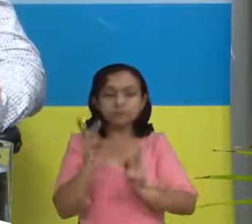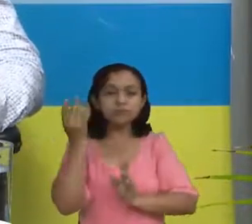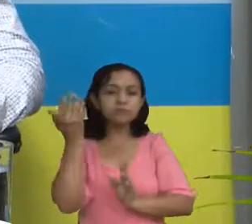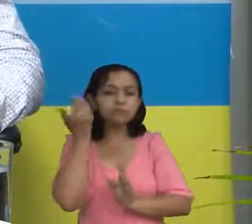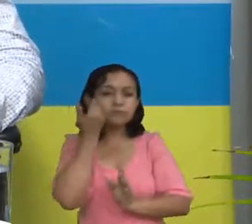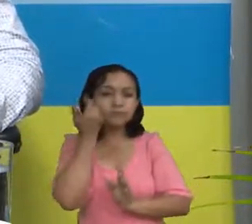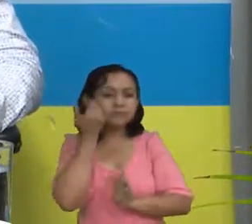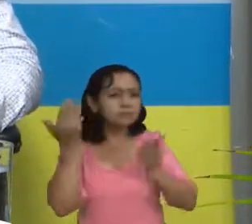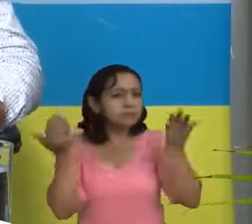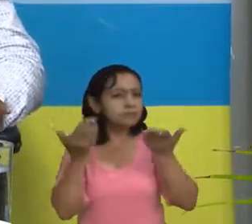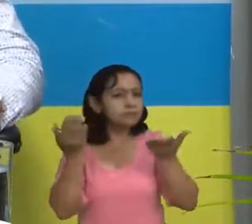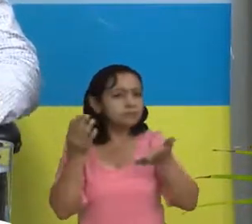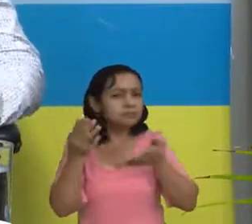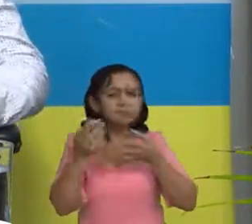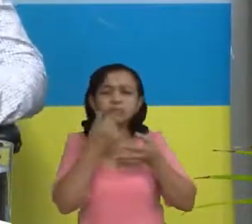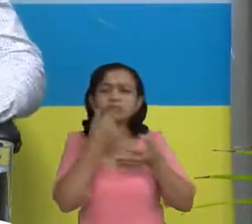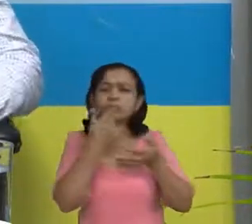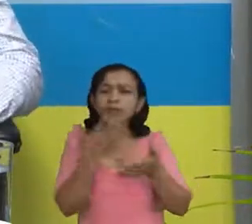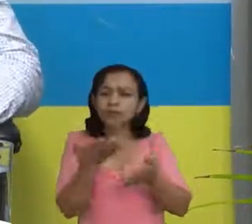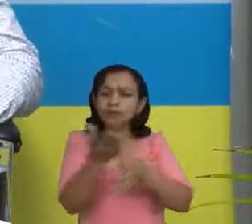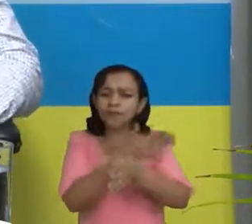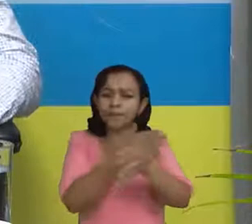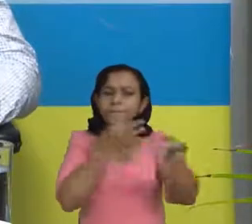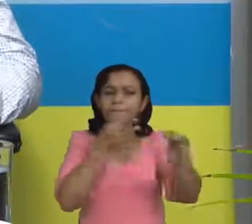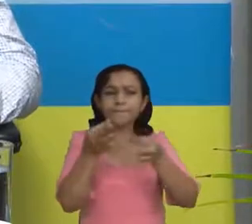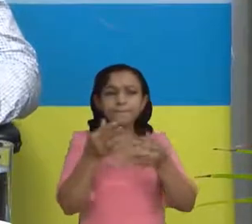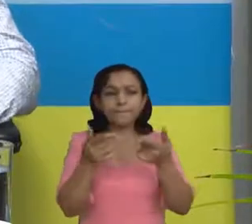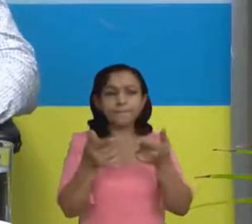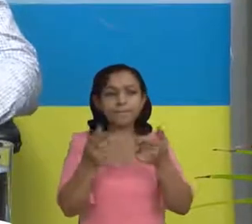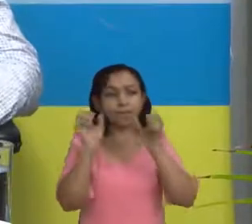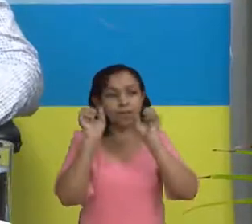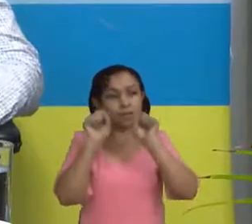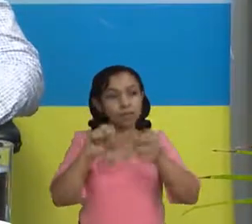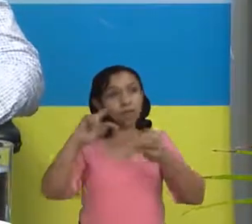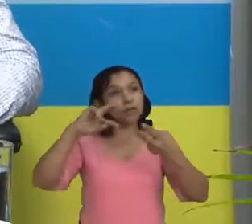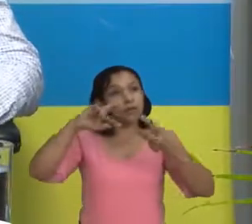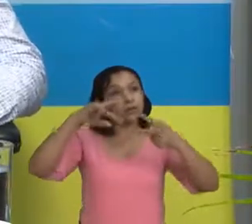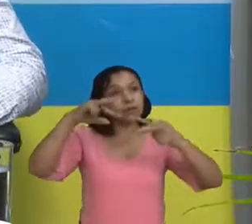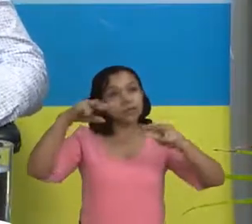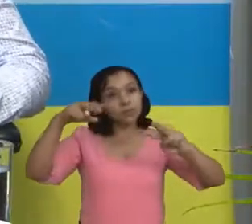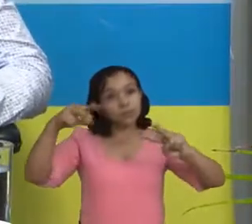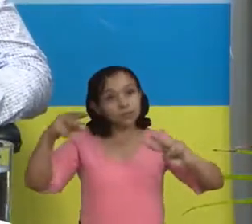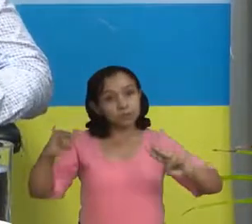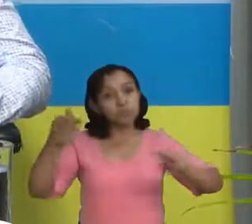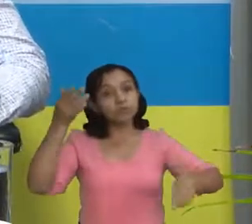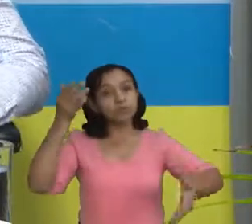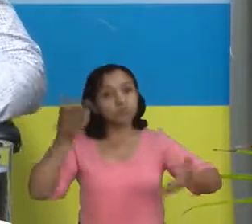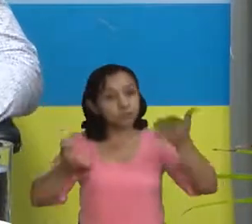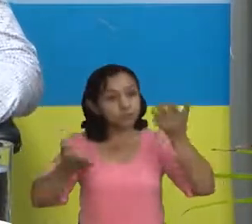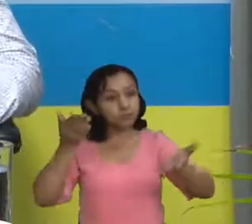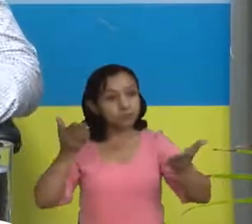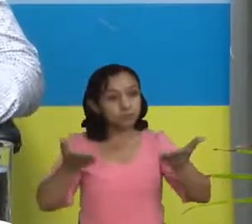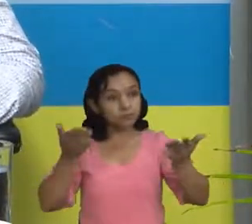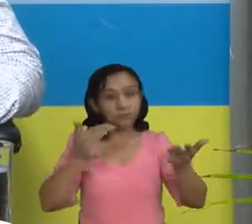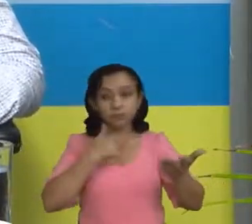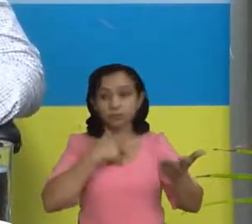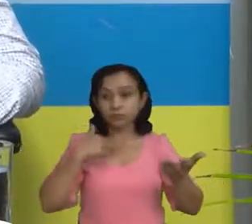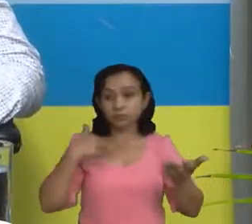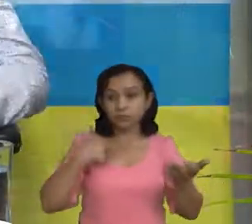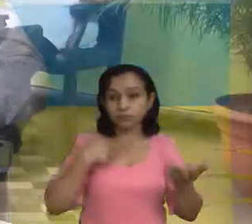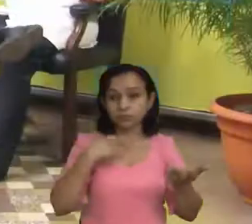¿eh?, ¿cuáles son las causas? Ok, pueden ser genéticas, ¿verdad? Porque pueden ser debidas a malformaciones estructurales